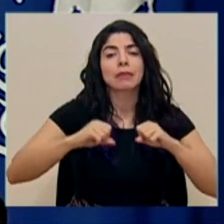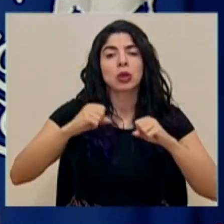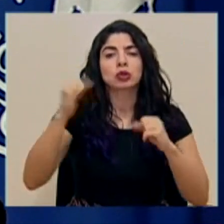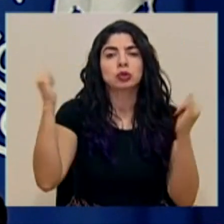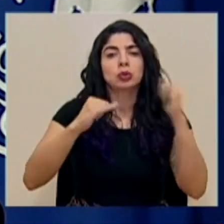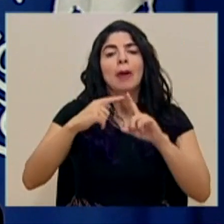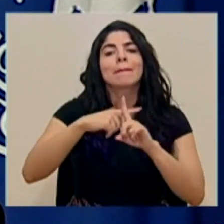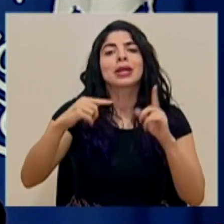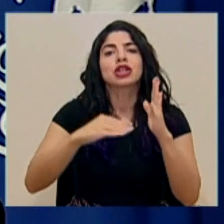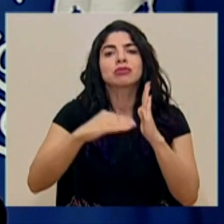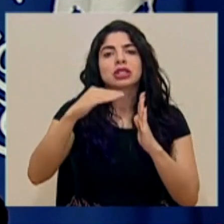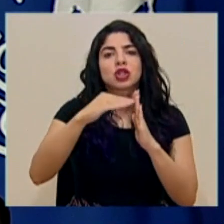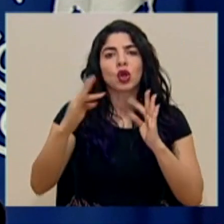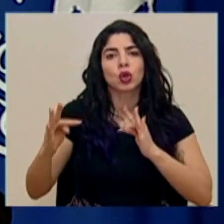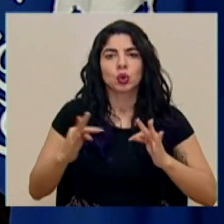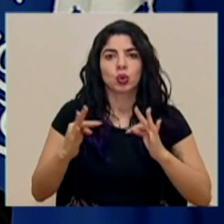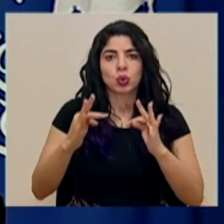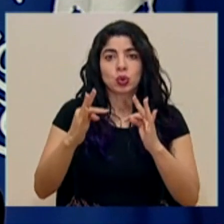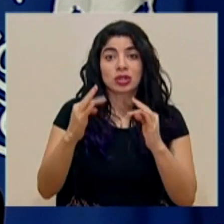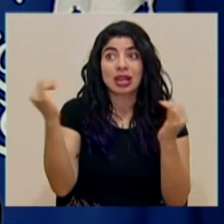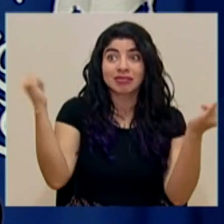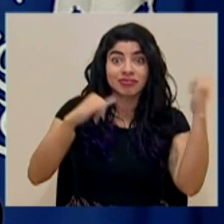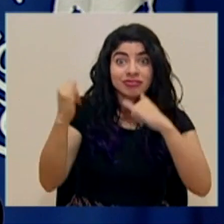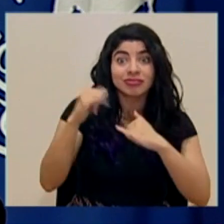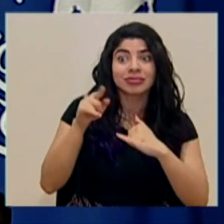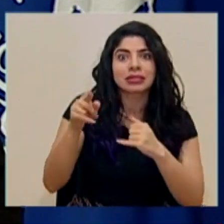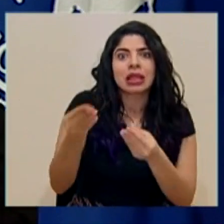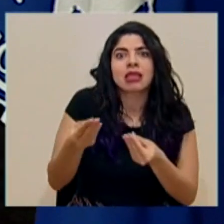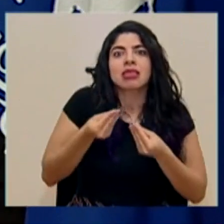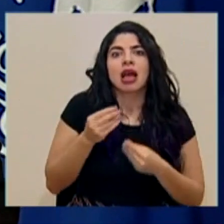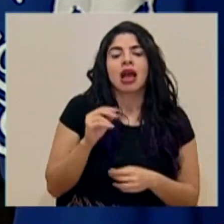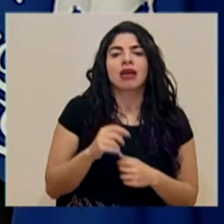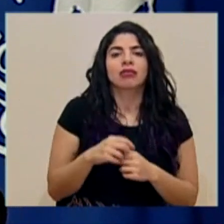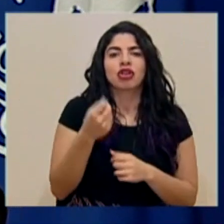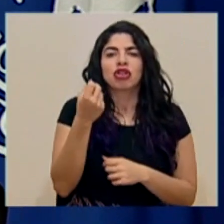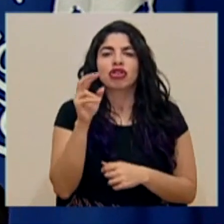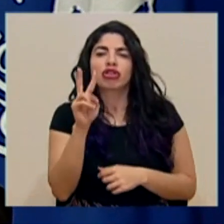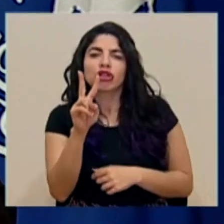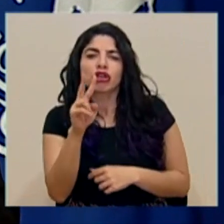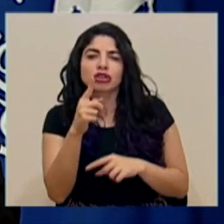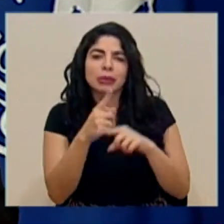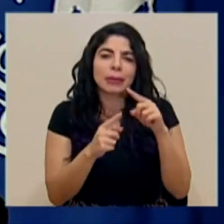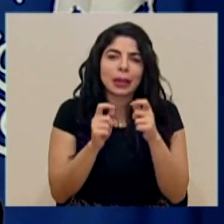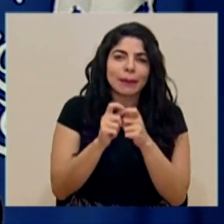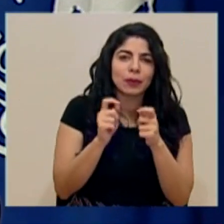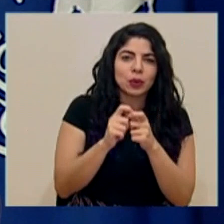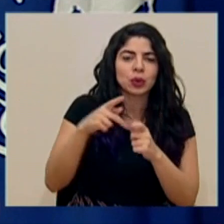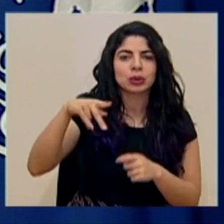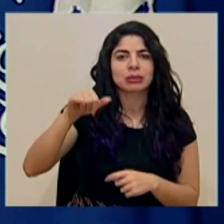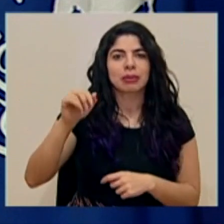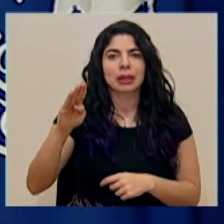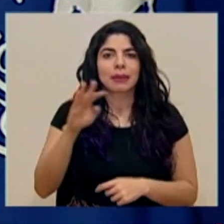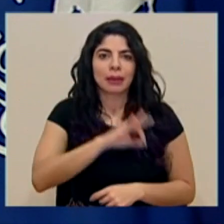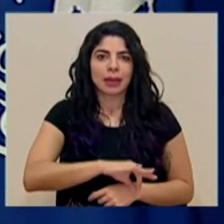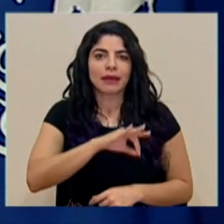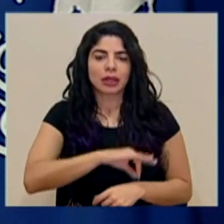Rica 500,000 de turistas que puedan generar unos 2,5 puntos del Producto Interno Bruto en divisas.